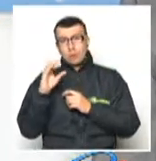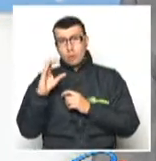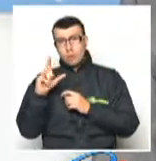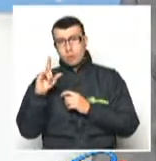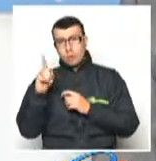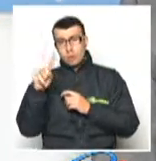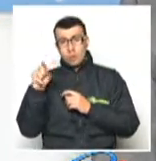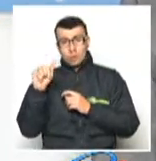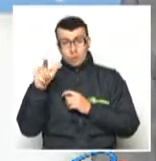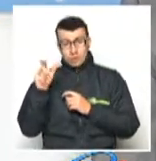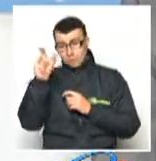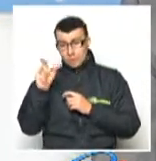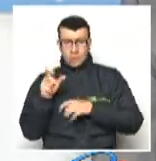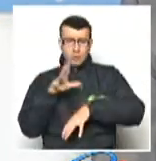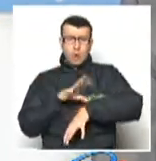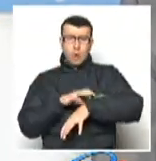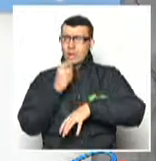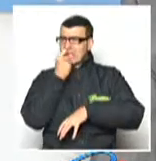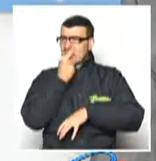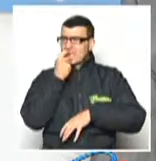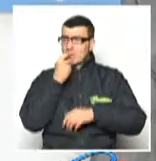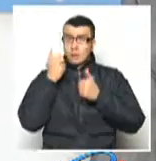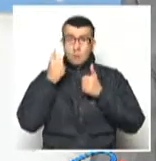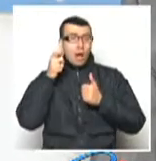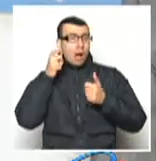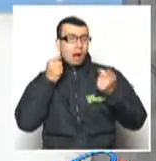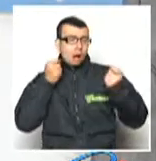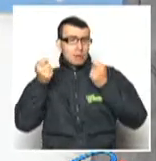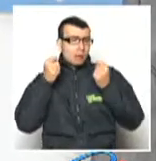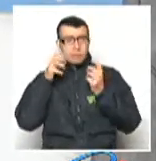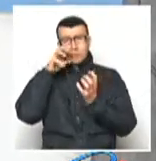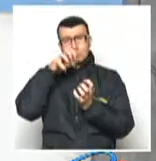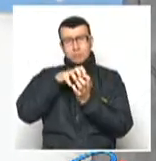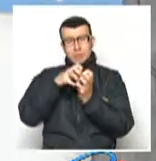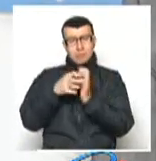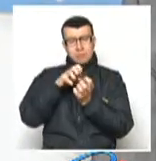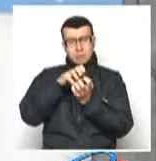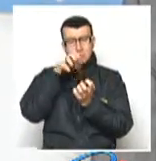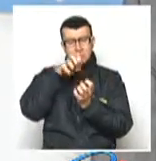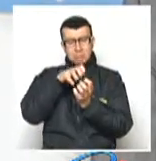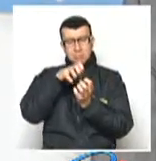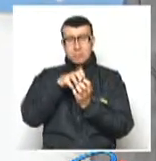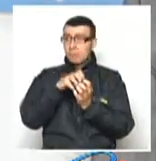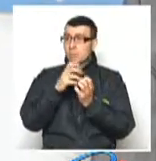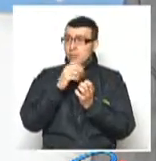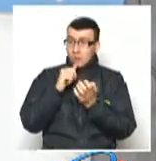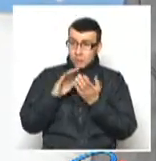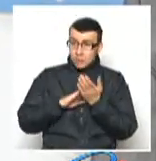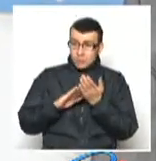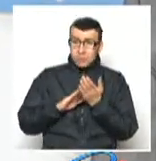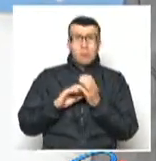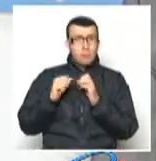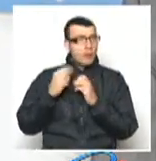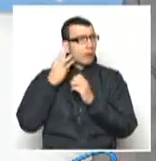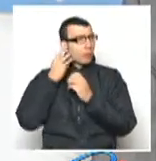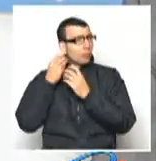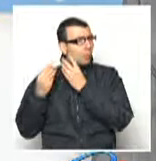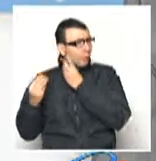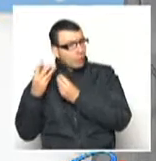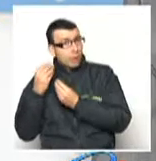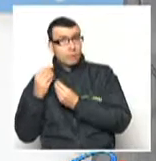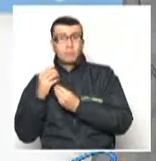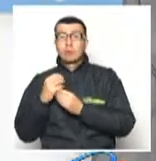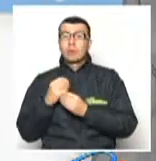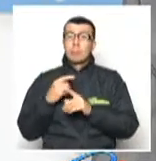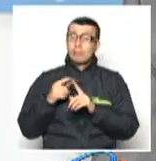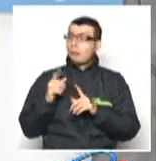oral o por un odontólogo muy entrenado que pueda cuadrar un poquitico la mordida. En caso de que los pacientes no mejoren, se pueden hacer infiltraciones, pero hay pacientes